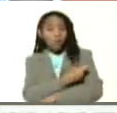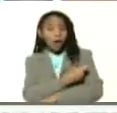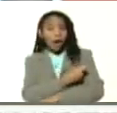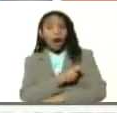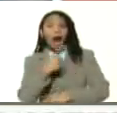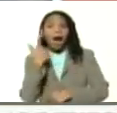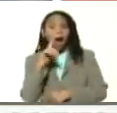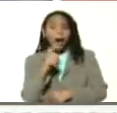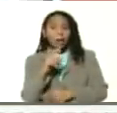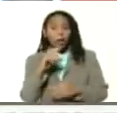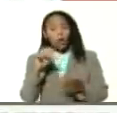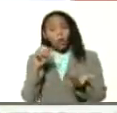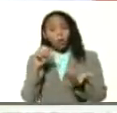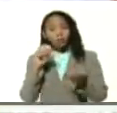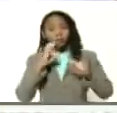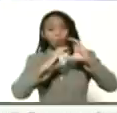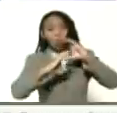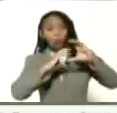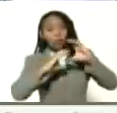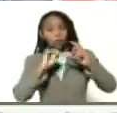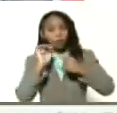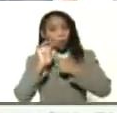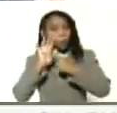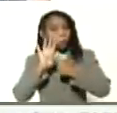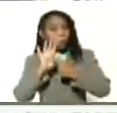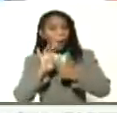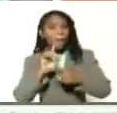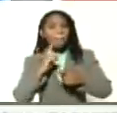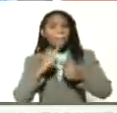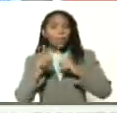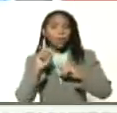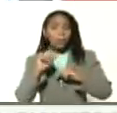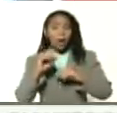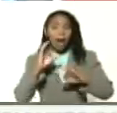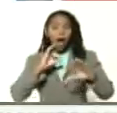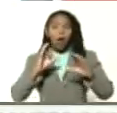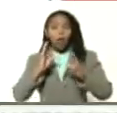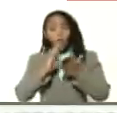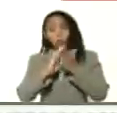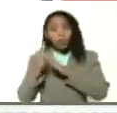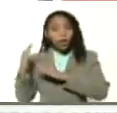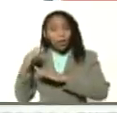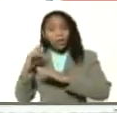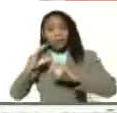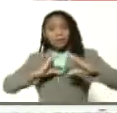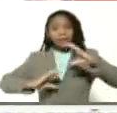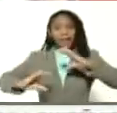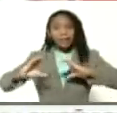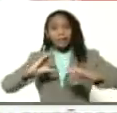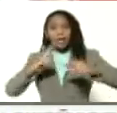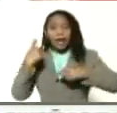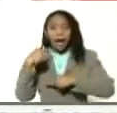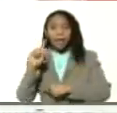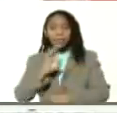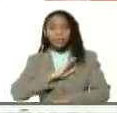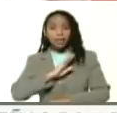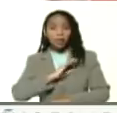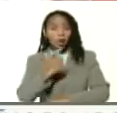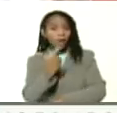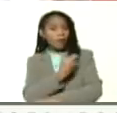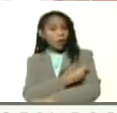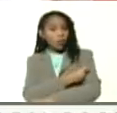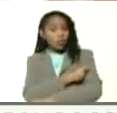en los medios de comunicación, pero también en las comunidades científicas, todos los problemas que ha tenido la vacuna